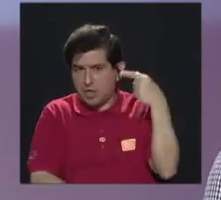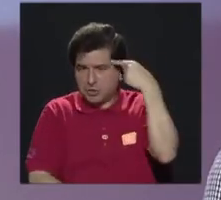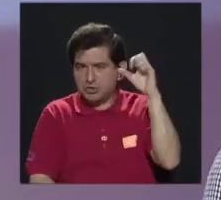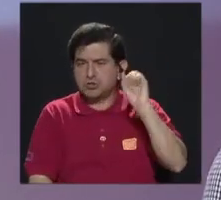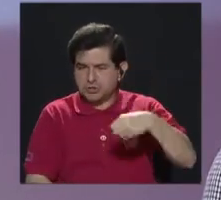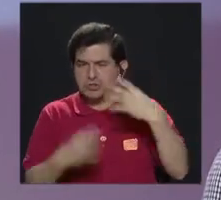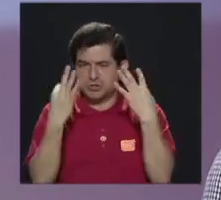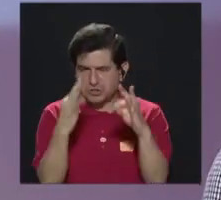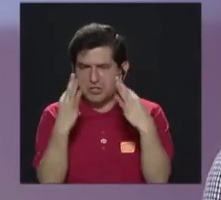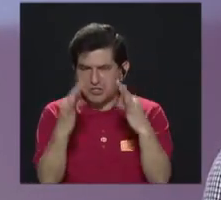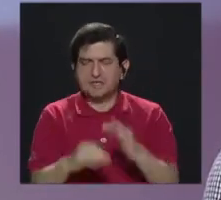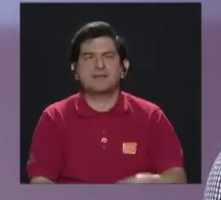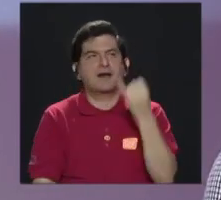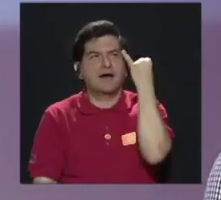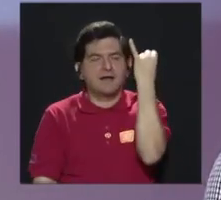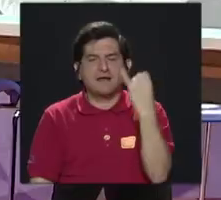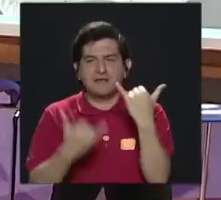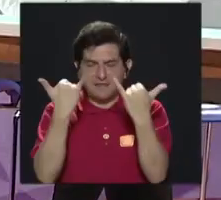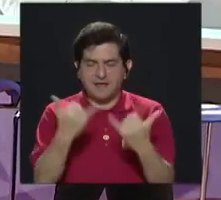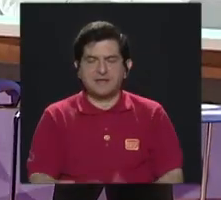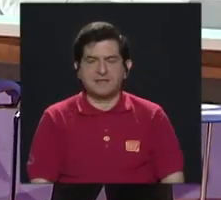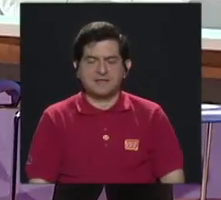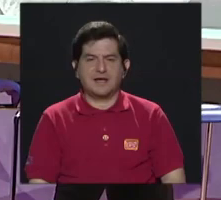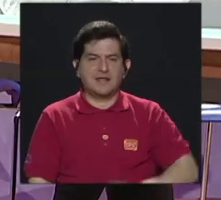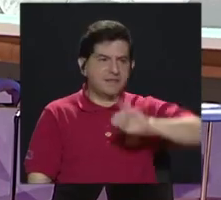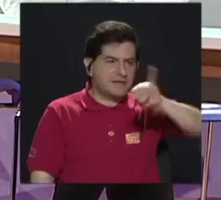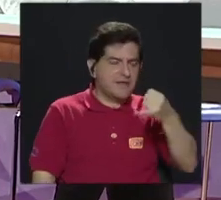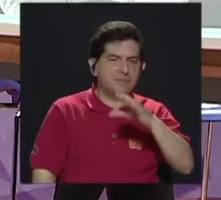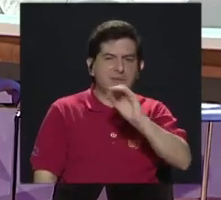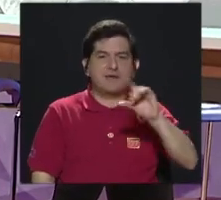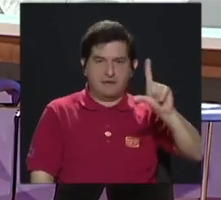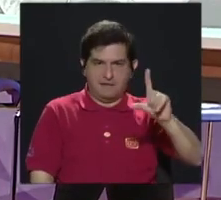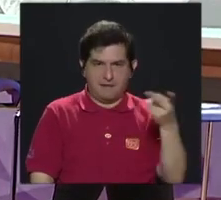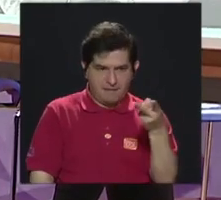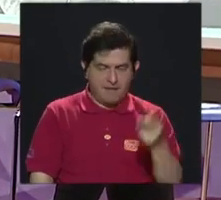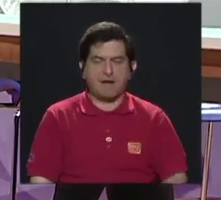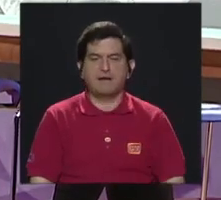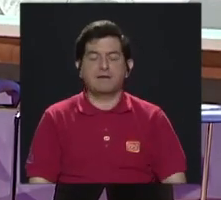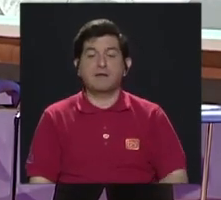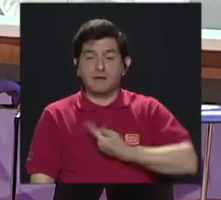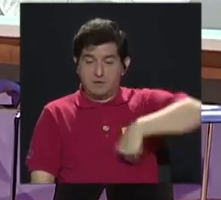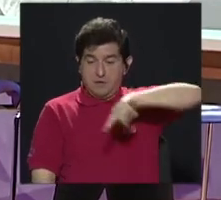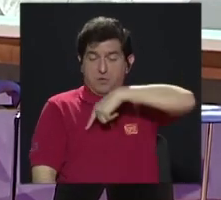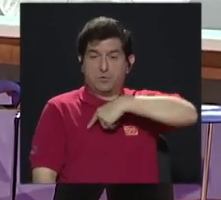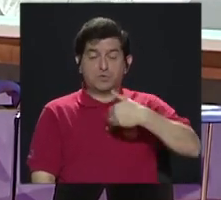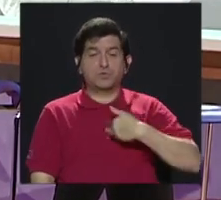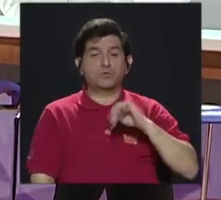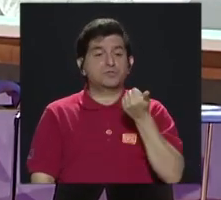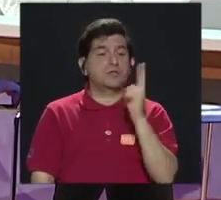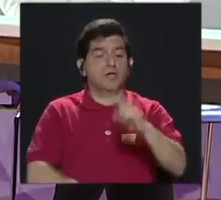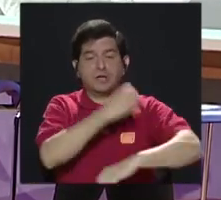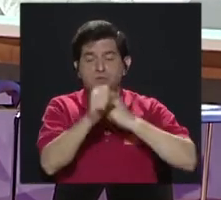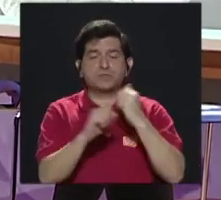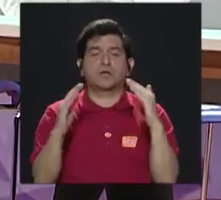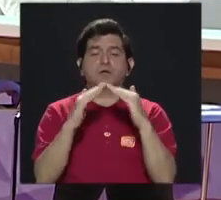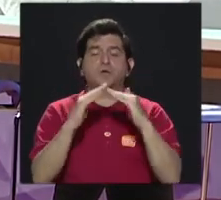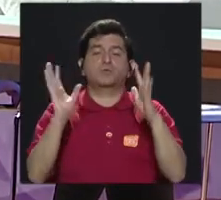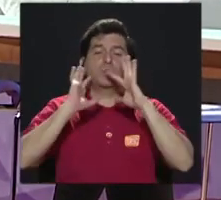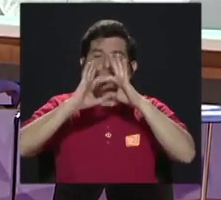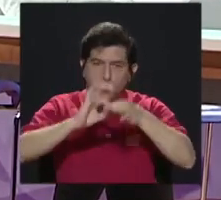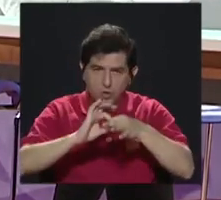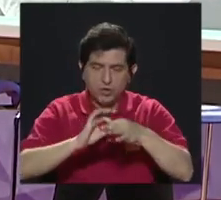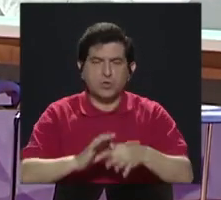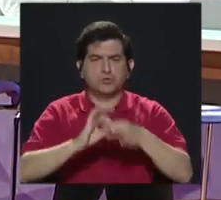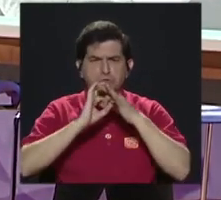poco la misma razón de fondo de Yassi Lalay, ¿verdad? Que era, o sea, Gerald y yo ya tenemos 12 años viviendo juntos.